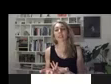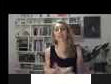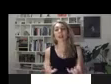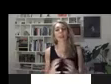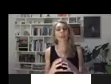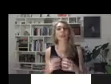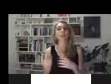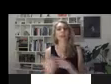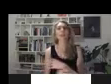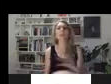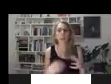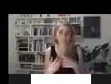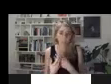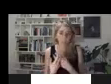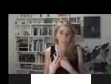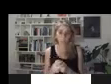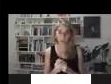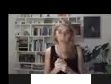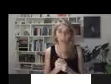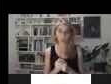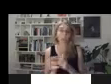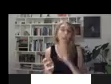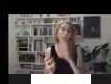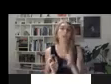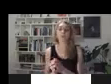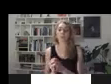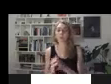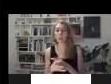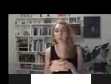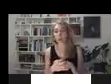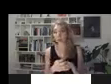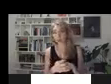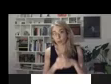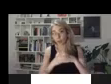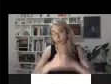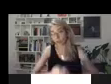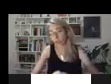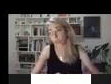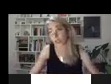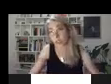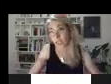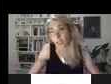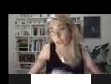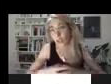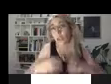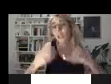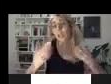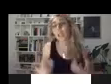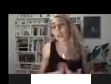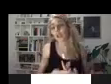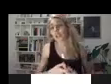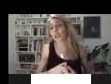luego pasaron a mano del Estado y que tienen procesos de vinculación. Estoy hablando, por ejemplo, del Museo Nacional de Bellas Artes con